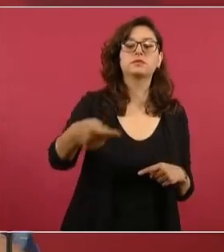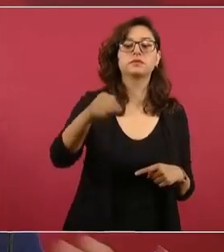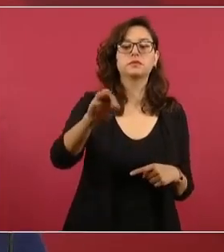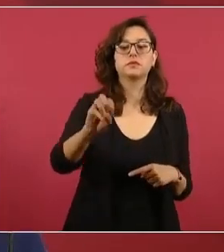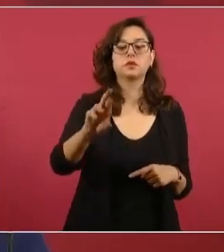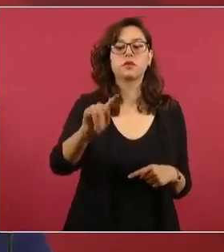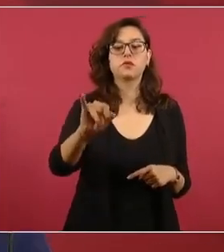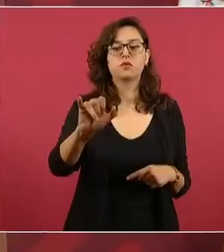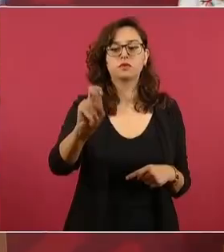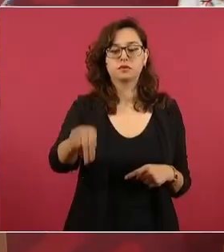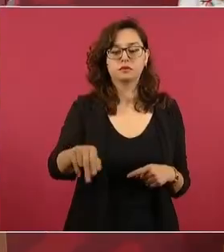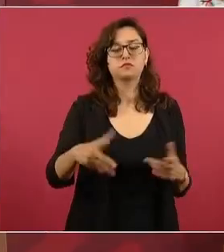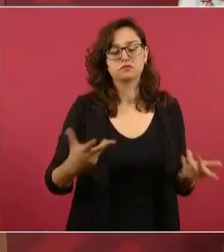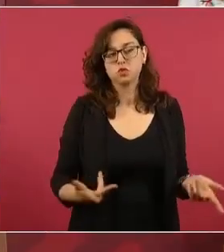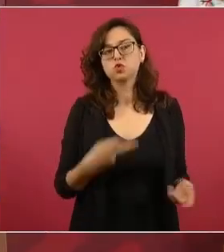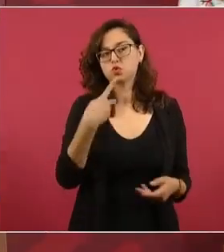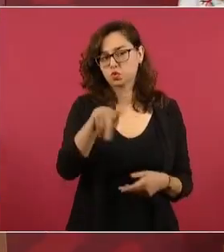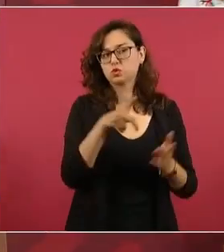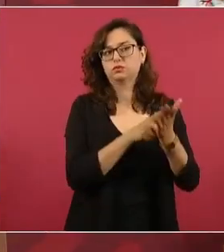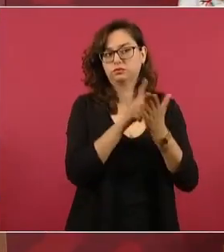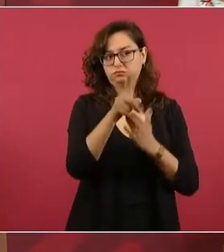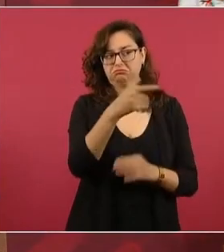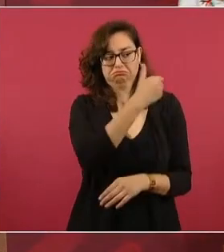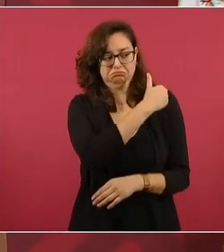Y bien, en su derecho, ¿no?,